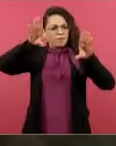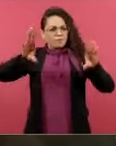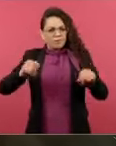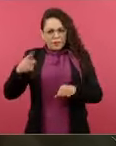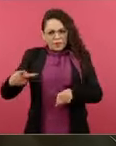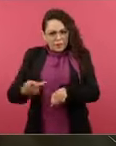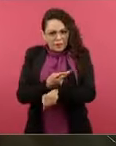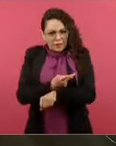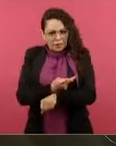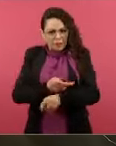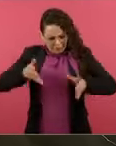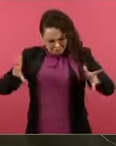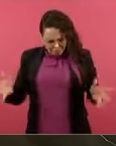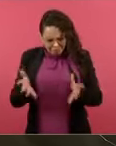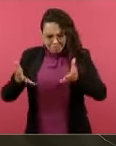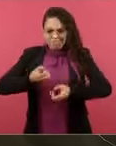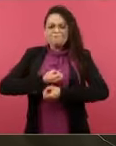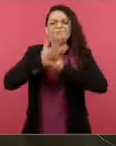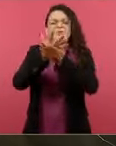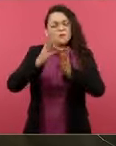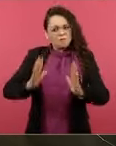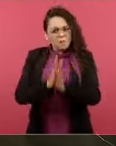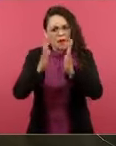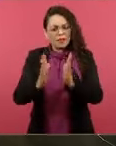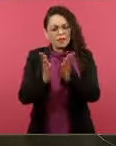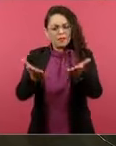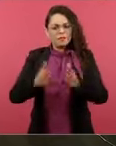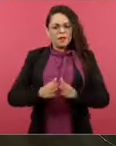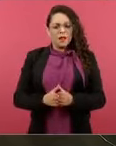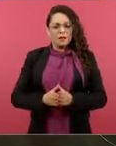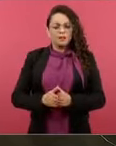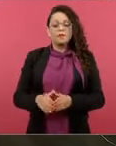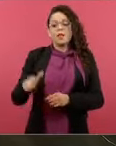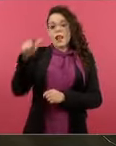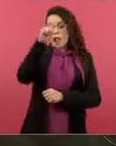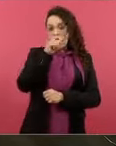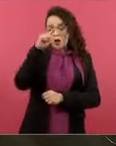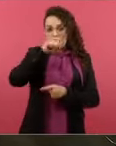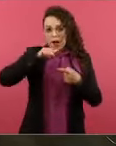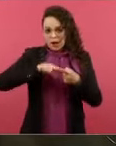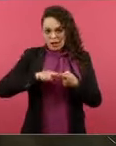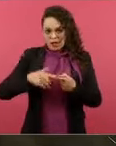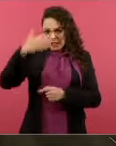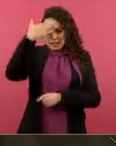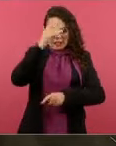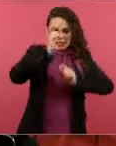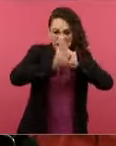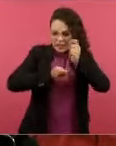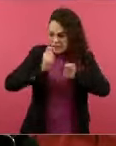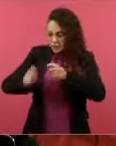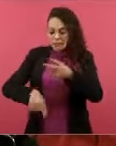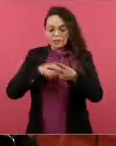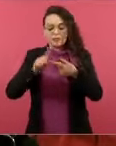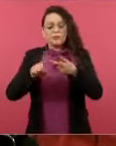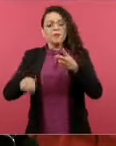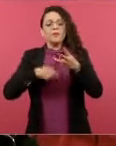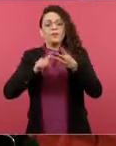necesita animarse. Lenguajes, saberes y pensamiento científico,